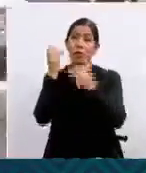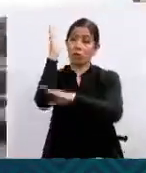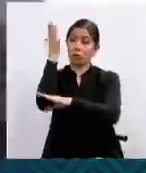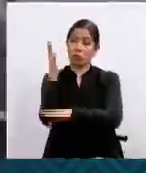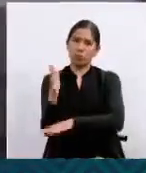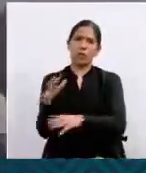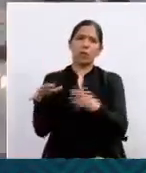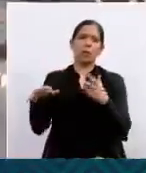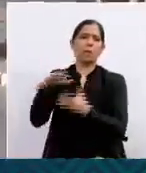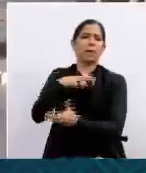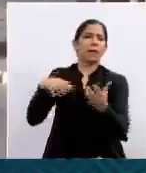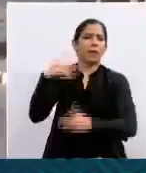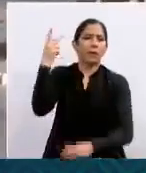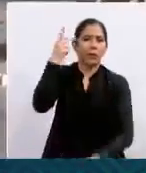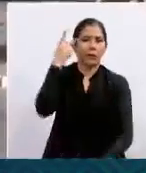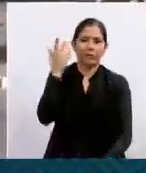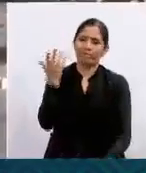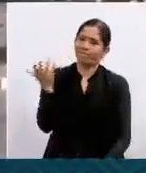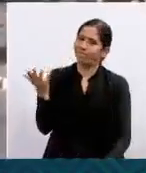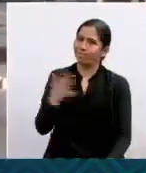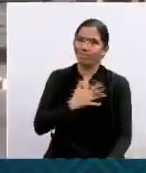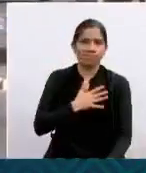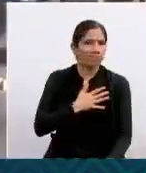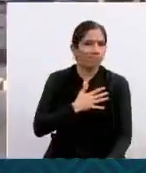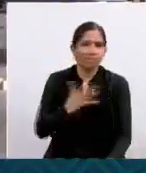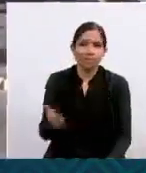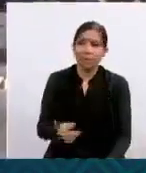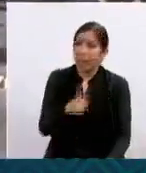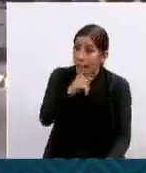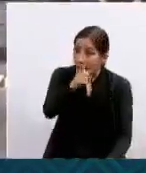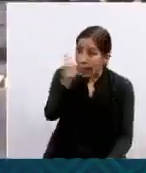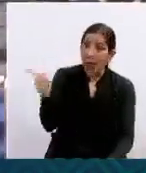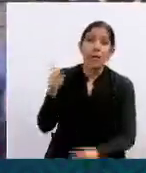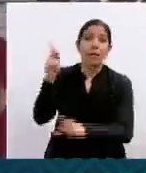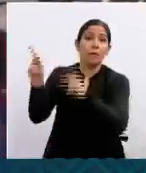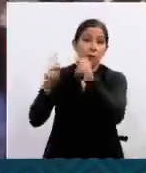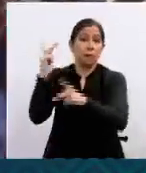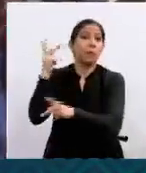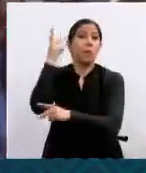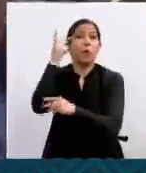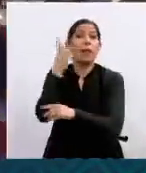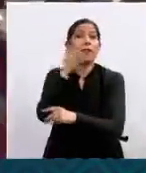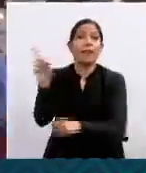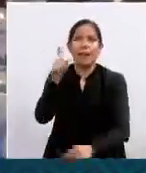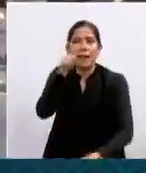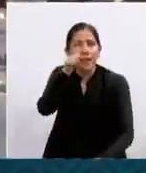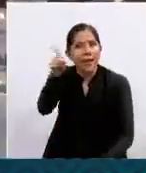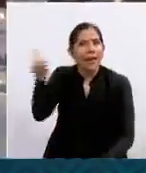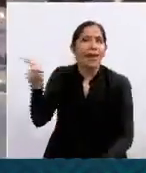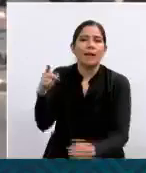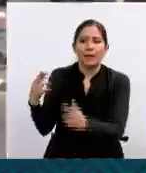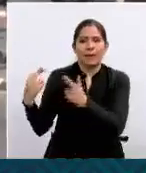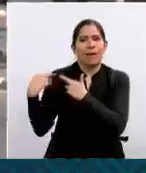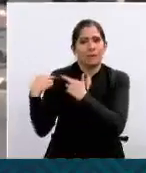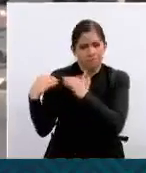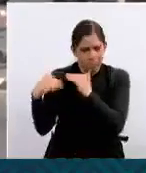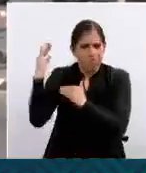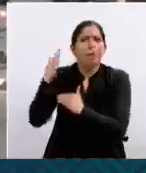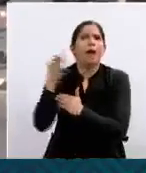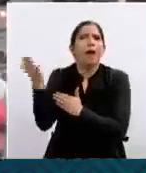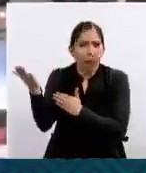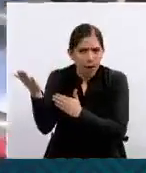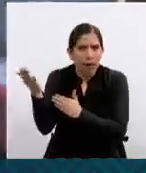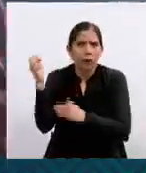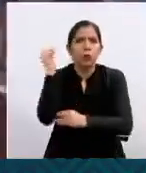todos estos actores políticos de derechas fueron los principales gestores y ejecutores del golpe de estado y